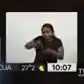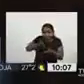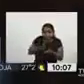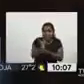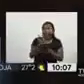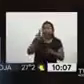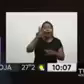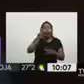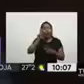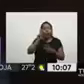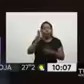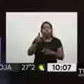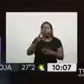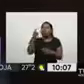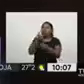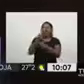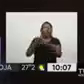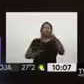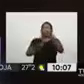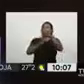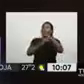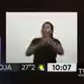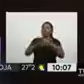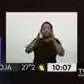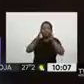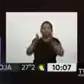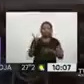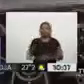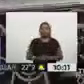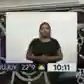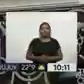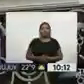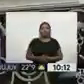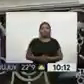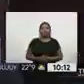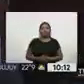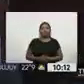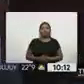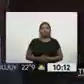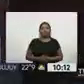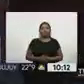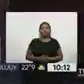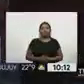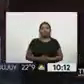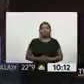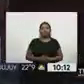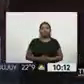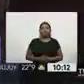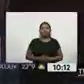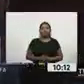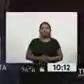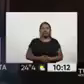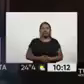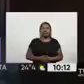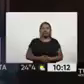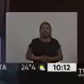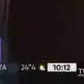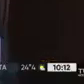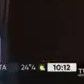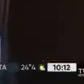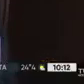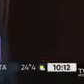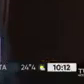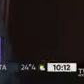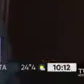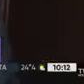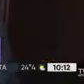prioridad absoluta durante nuestra gestión. Comenzó la primera etapa del programa, se aprobó